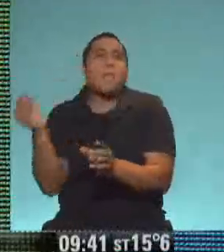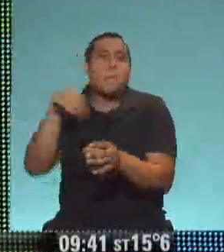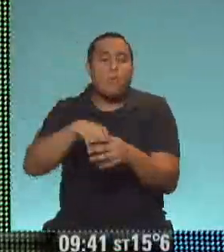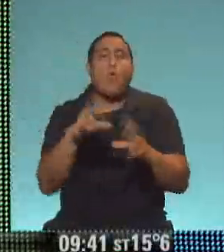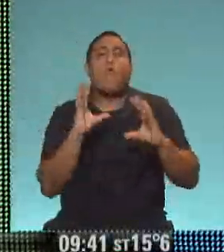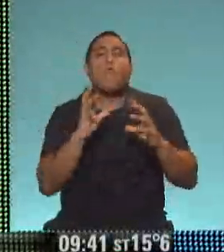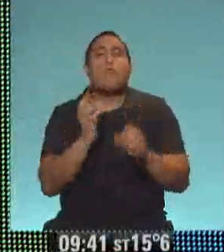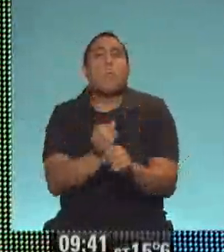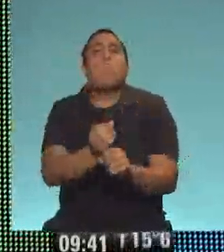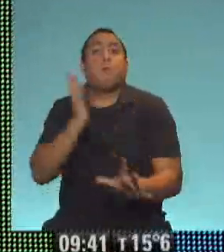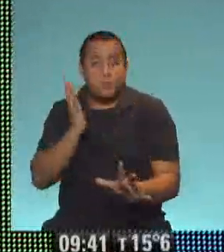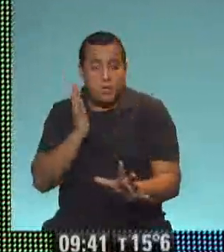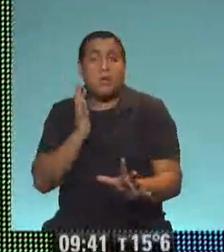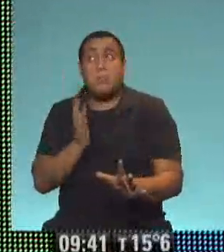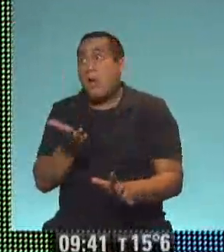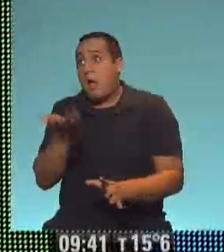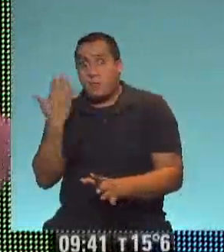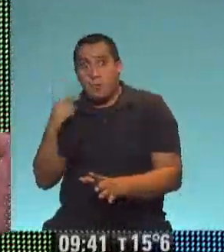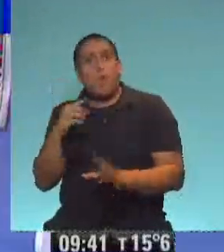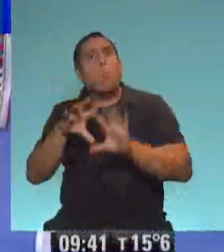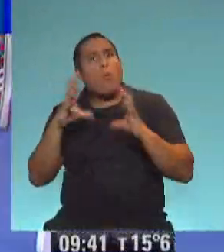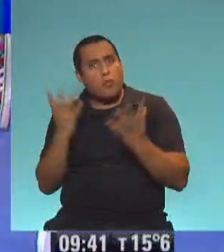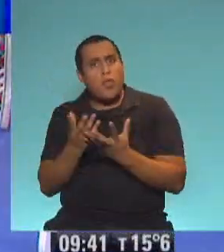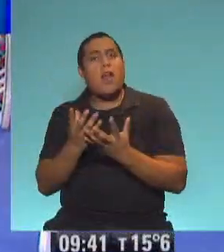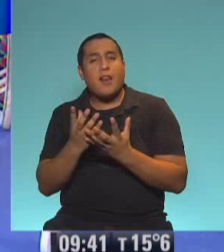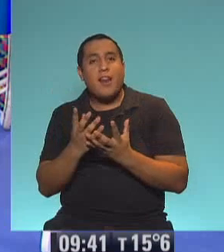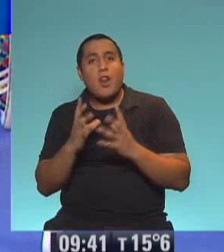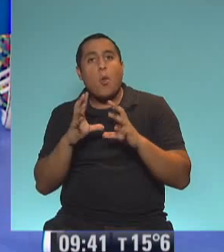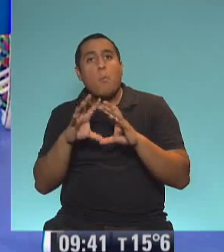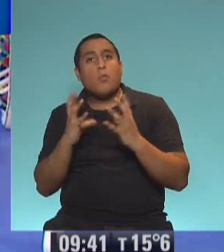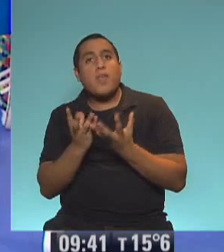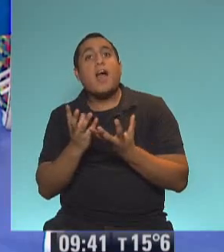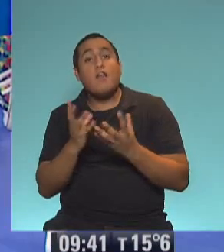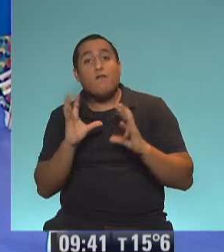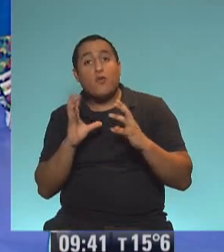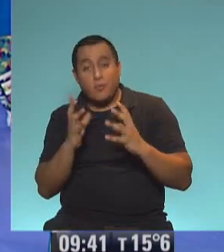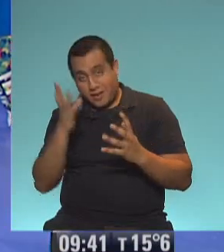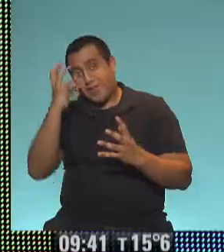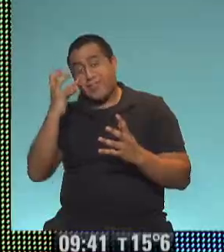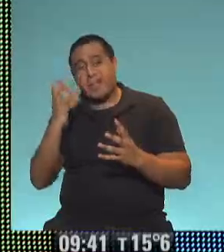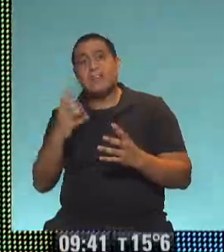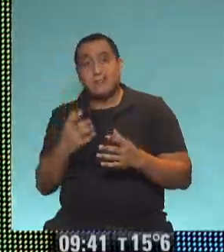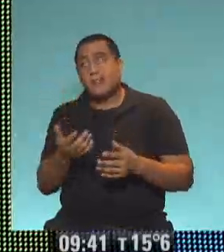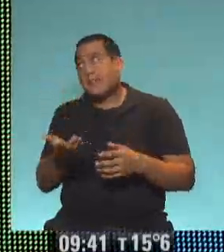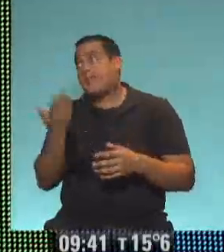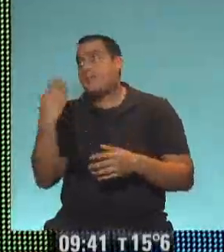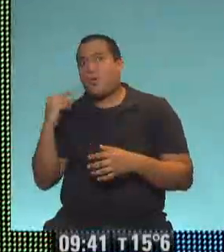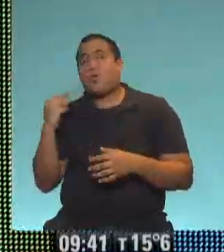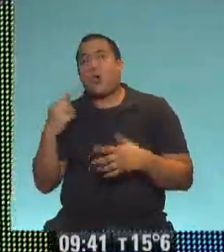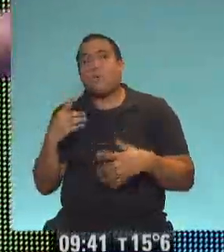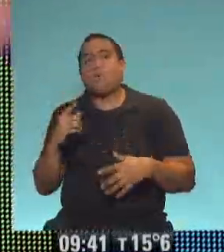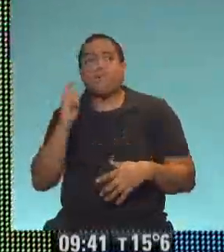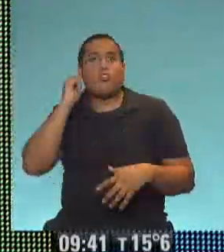de fútbol, que hasta hace poquito hubo mundial y estuvimos viendo el mundial. Muy es como mundial bastante reciente, así que es un